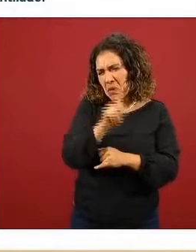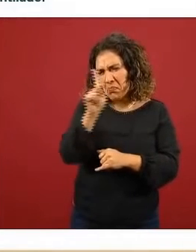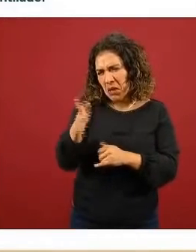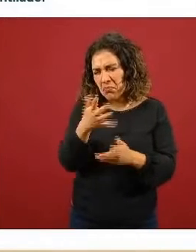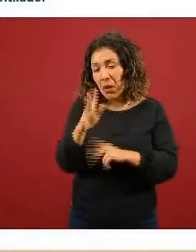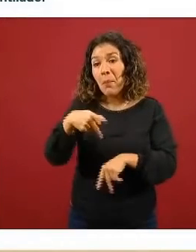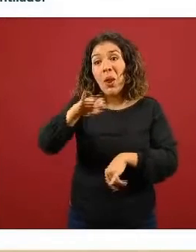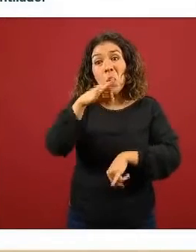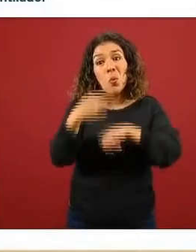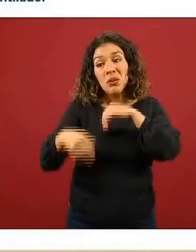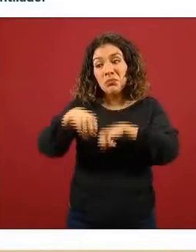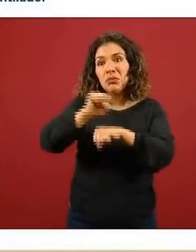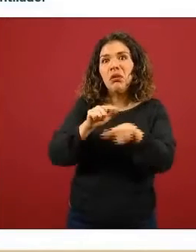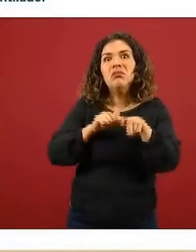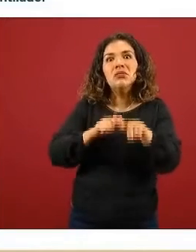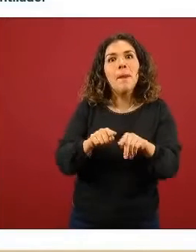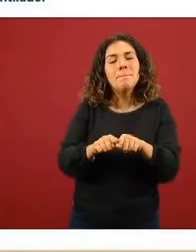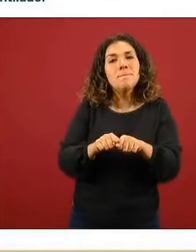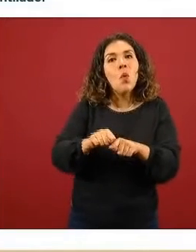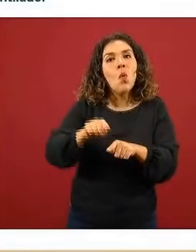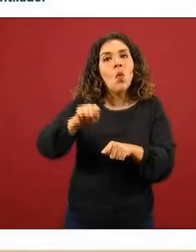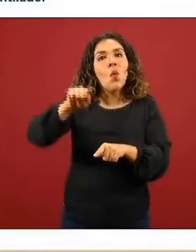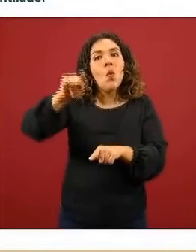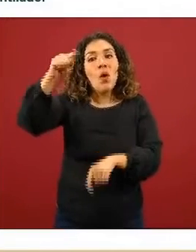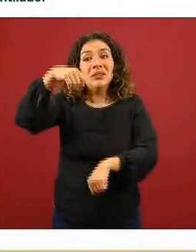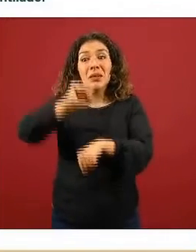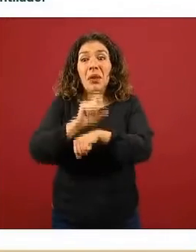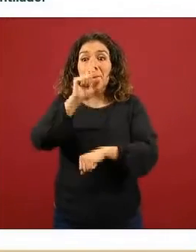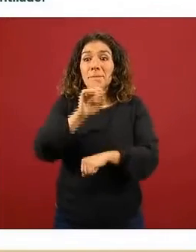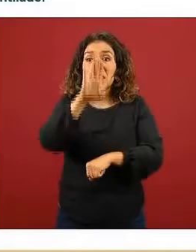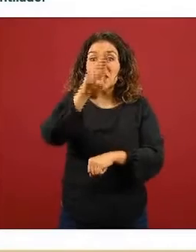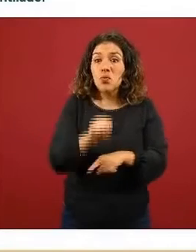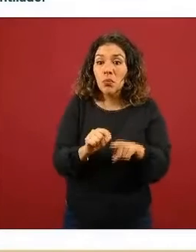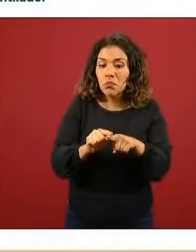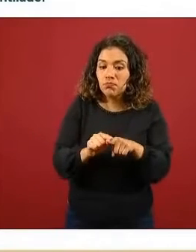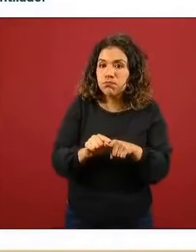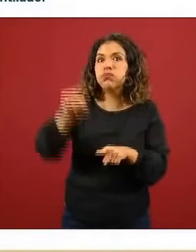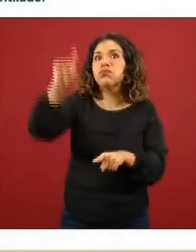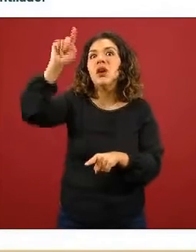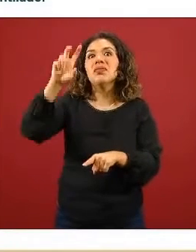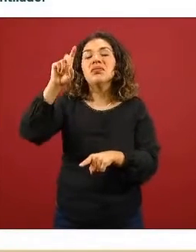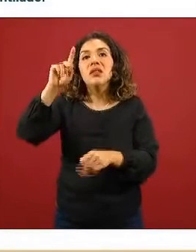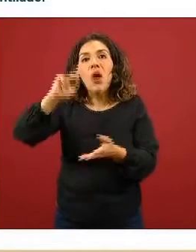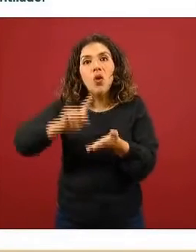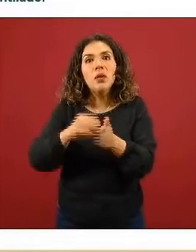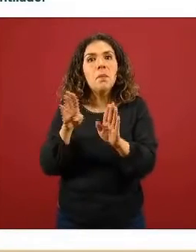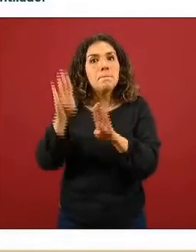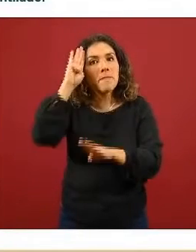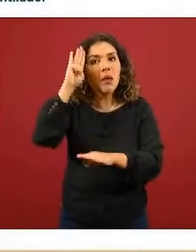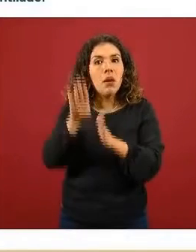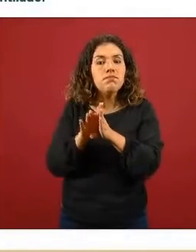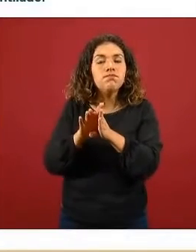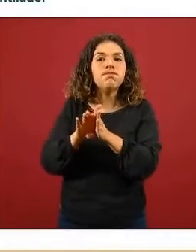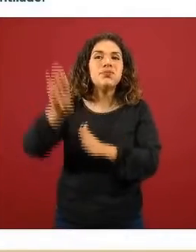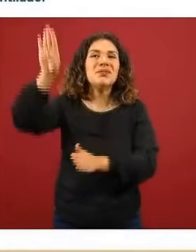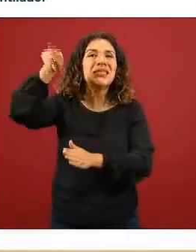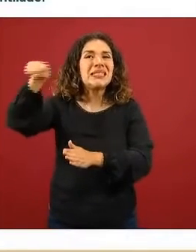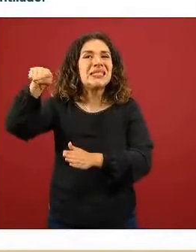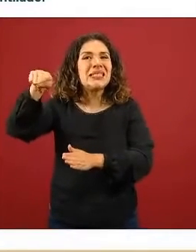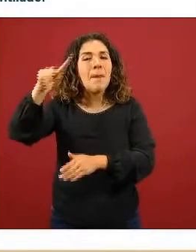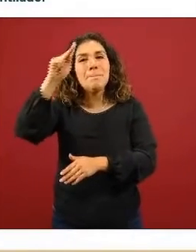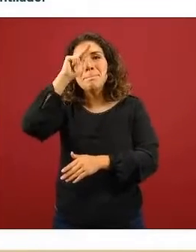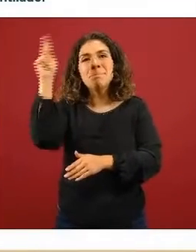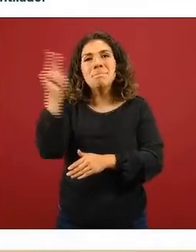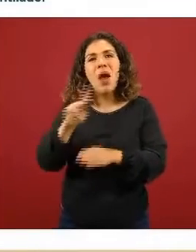últimas semanas está continuado, aunque hubo un descenso en la semana 29, para la semana 30 hay un nuevo incremento, y que además este incremento